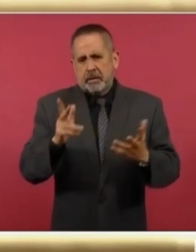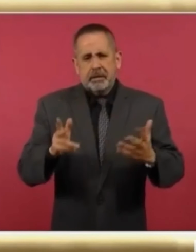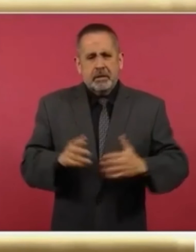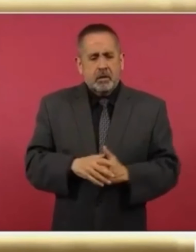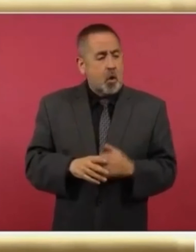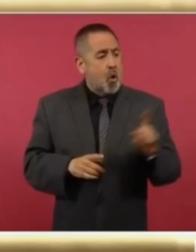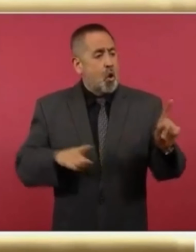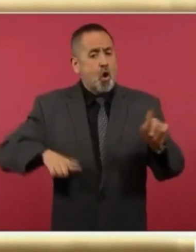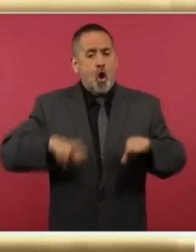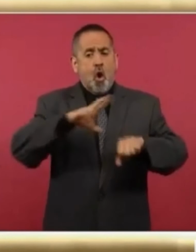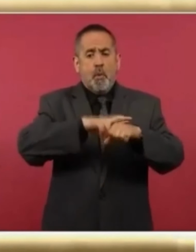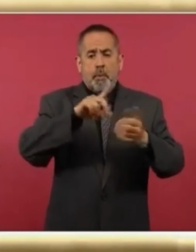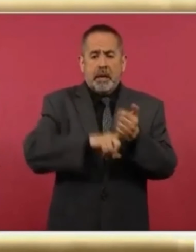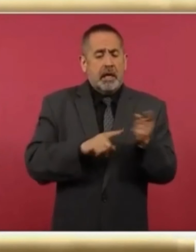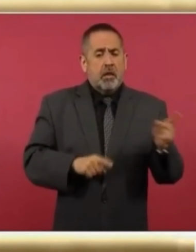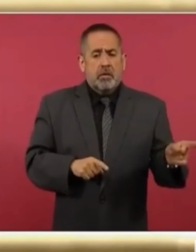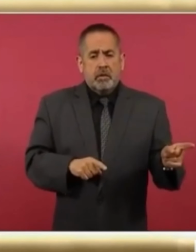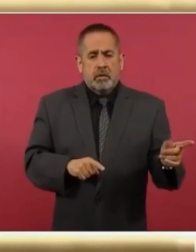un gobernador